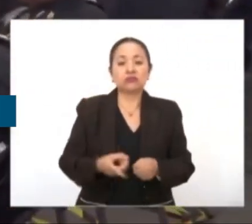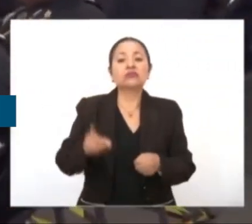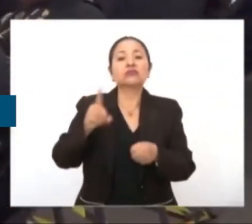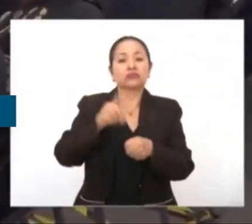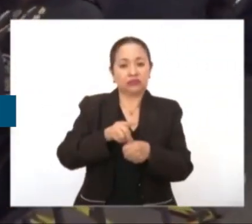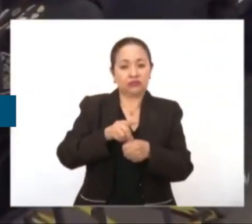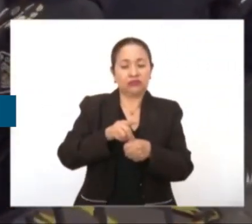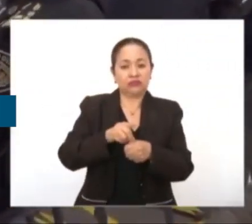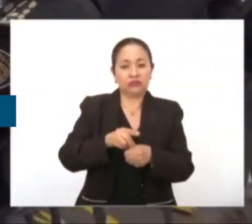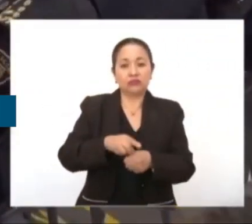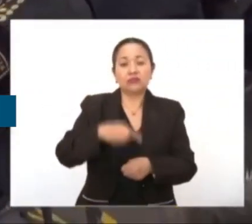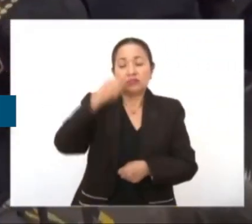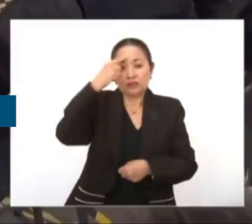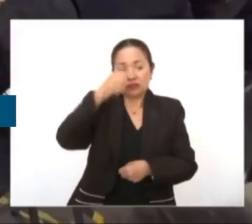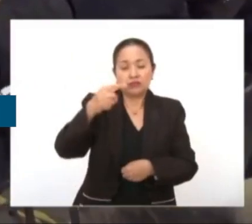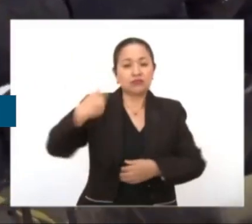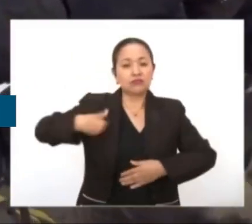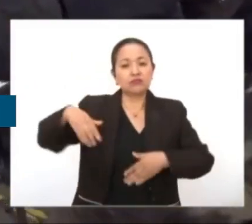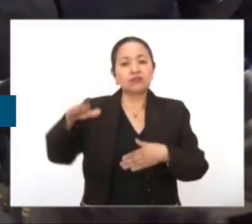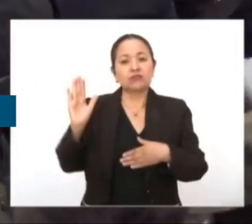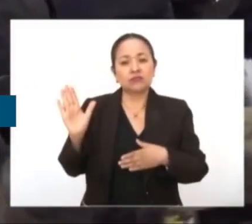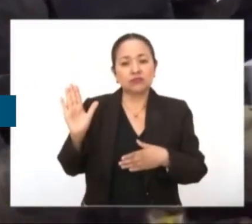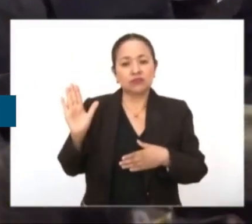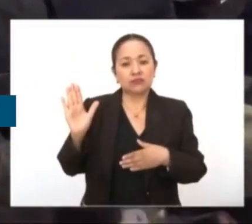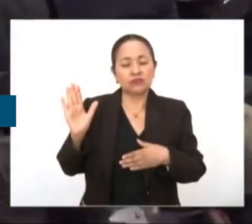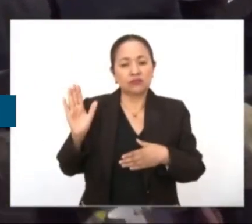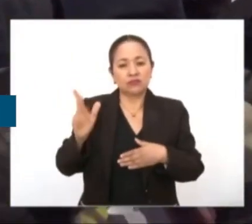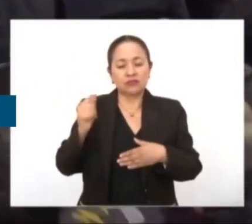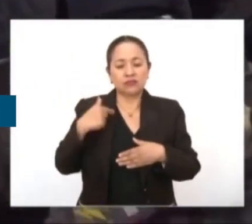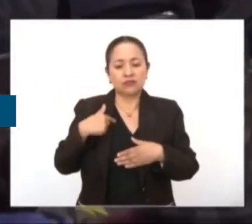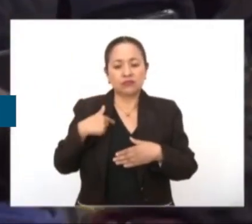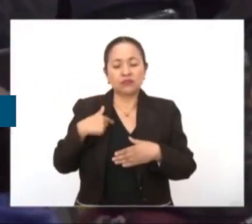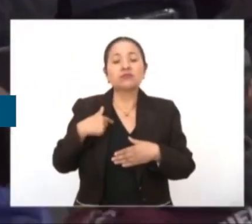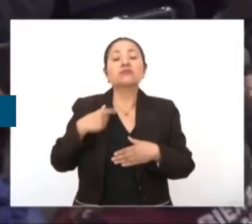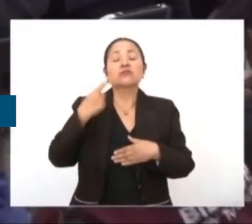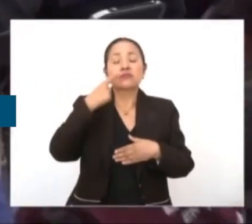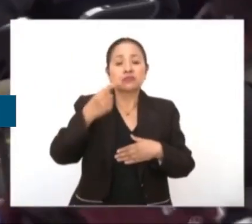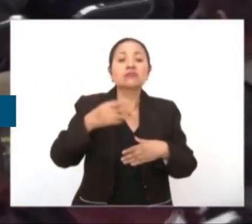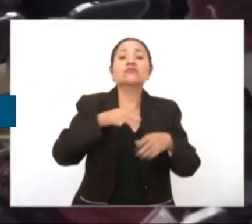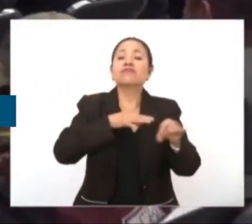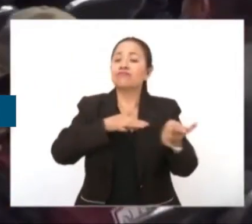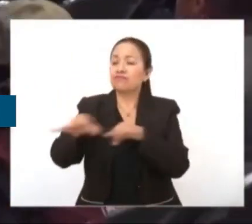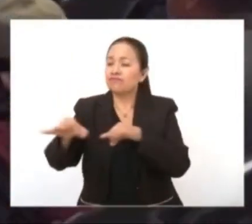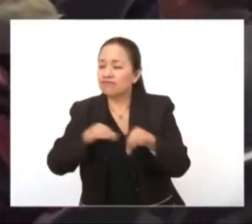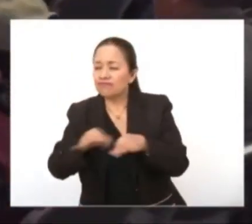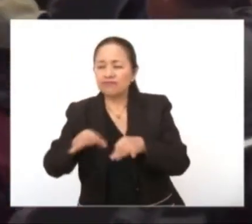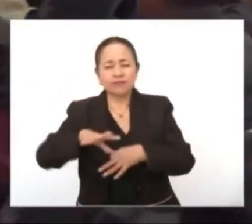realidad de las mujeres en la Ciudad de México, creando un ambiente más seguro y libre de violencia.